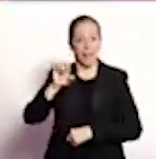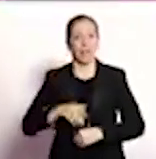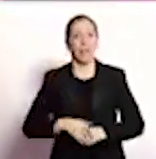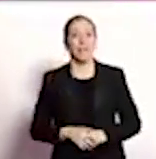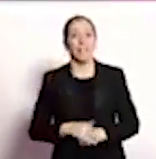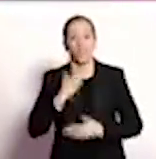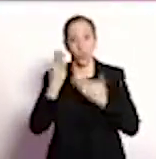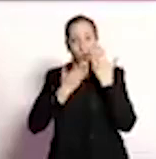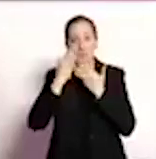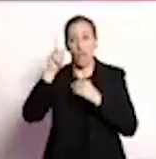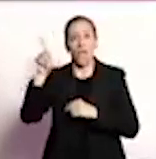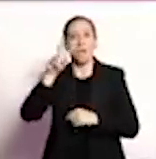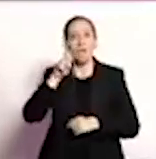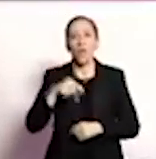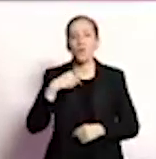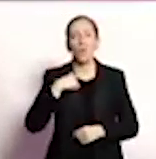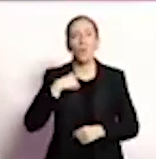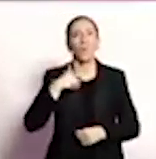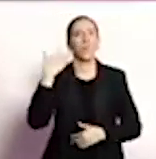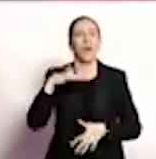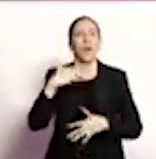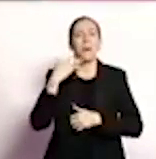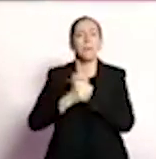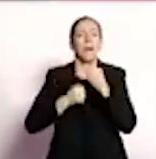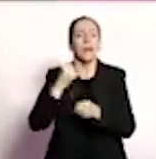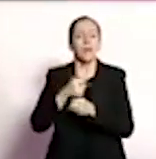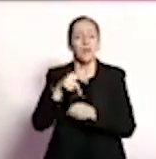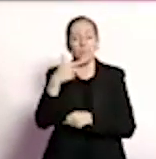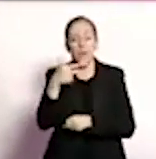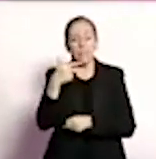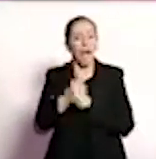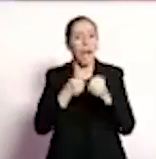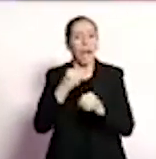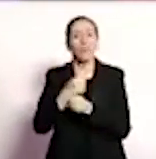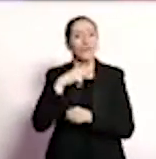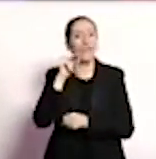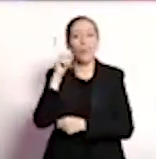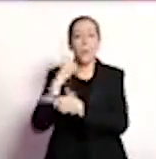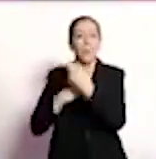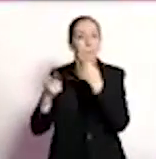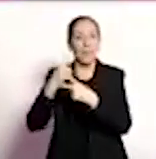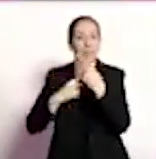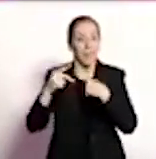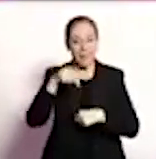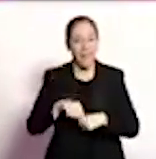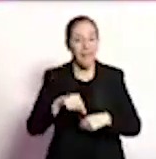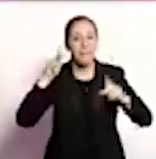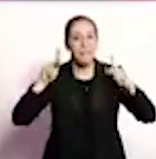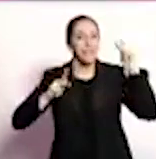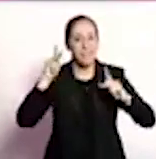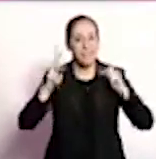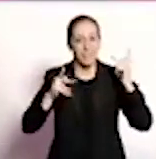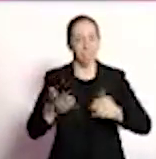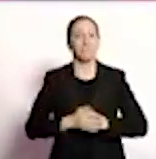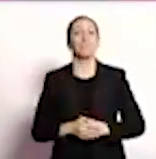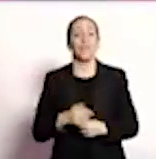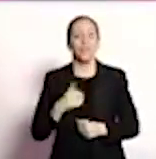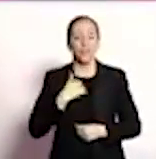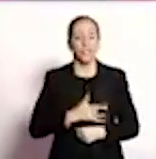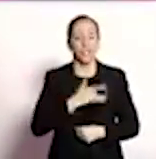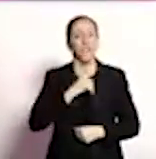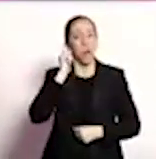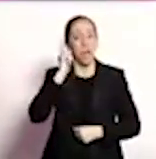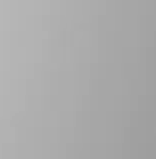regresar aquí a las aulas estoy muy contento y creo que nuevo león por fin puede tener un gobernador emanado el